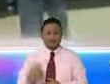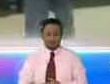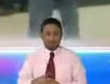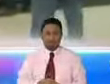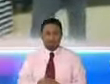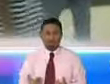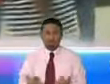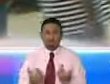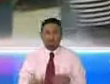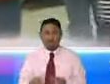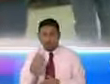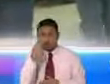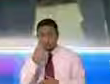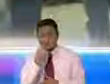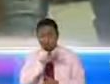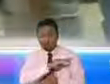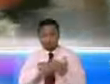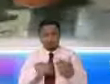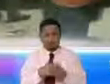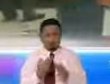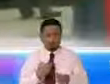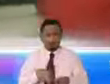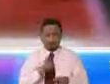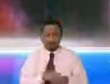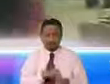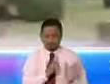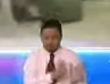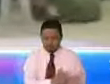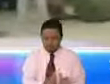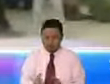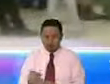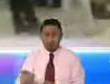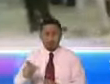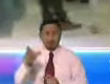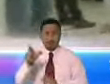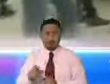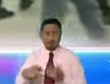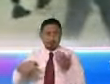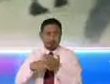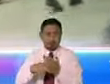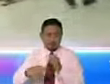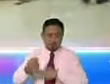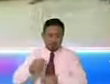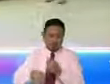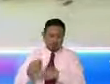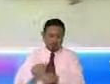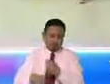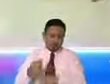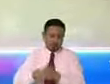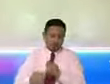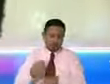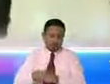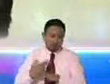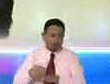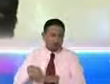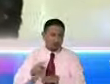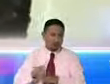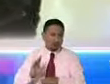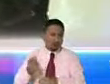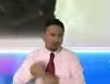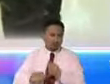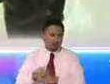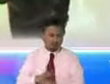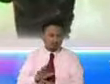pueden ustedes observar, todo está marchando con normalidad. Las boleterías están vendiendo los pasajes con total normalidad